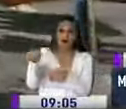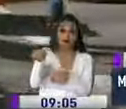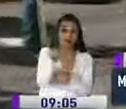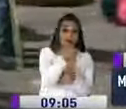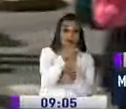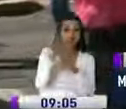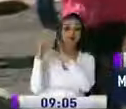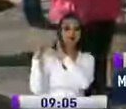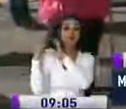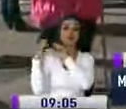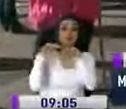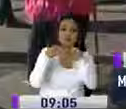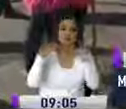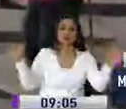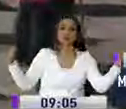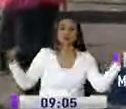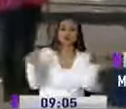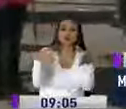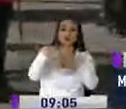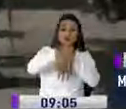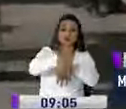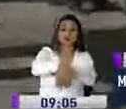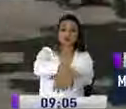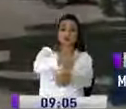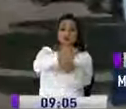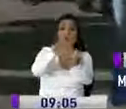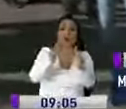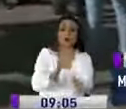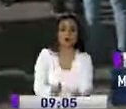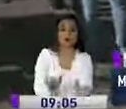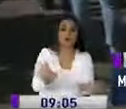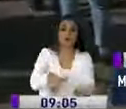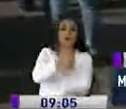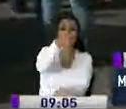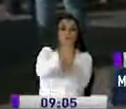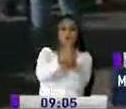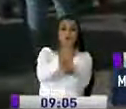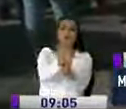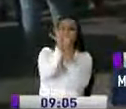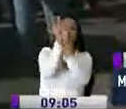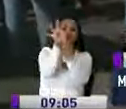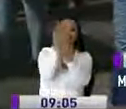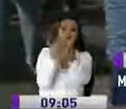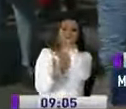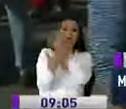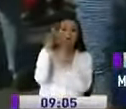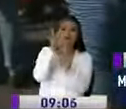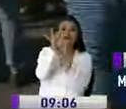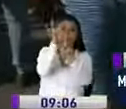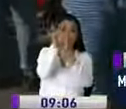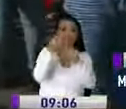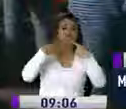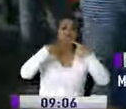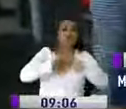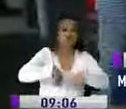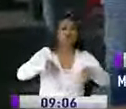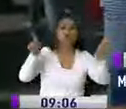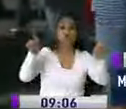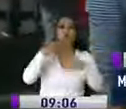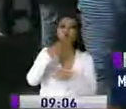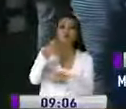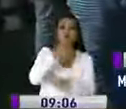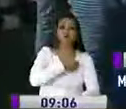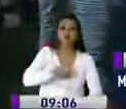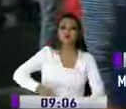Francisco, en donde los trabajadores estamos recuperando esta plaza histórica para desde ahí lanzar el mensaje y decirle al